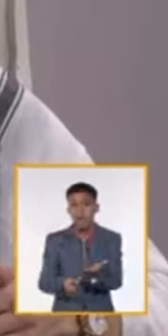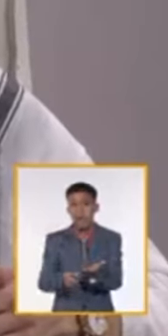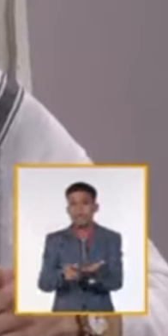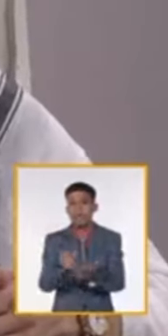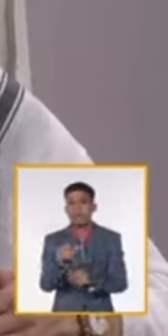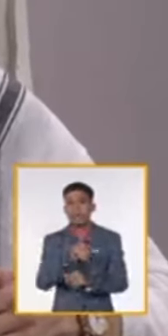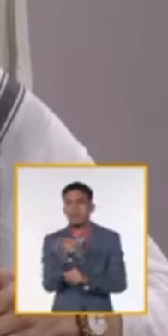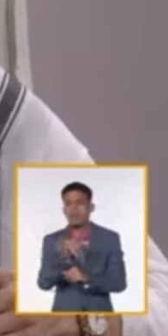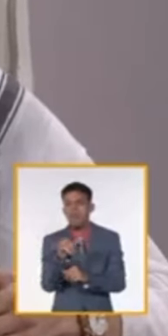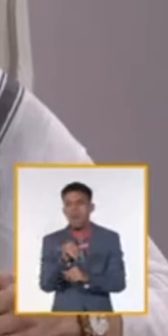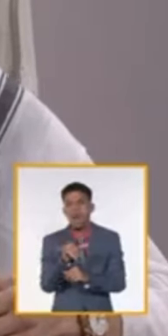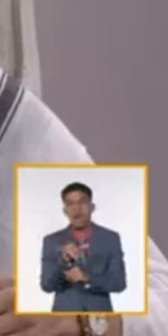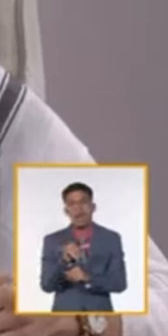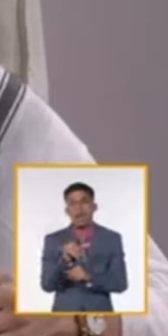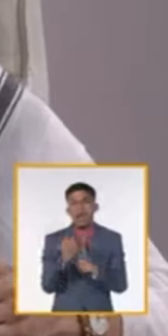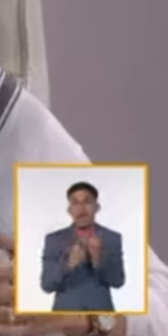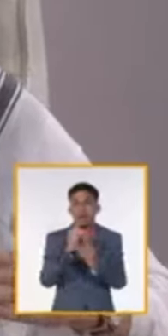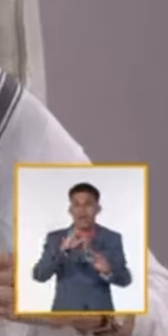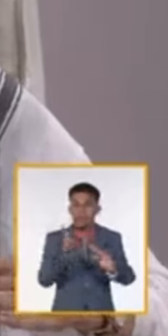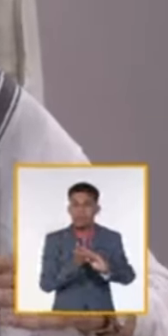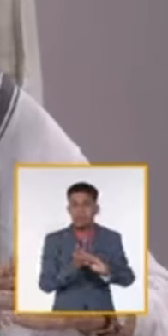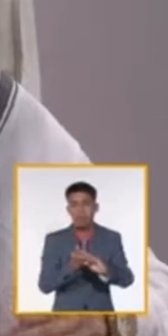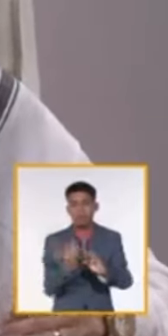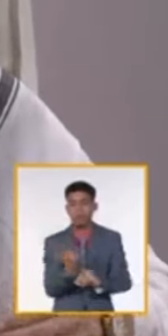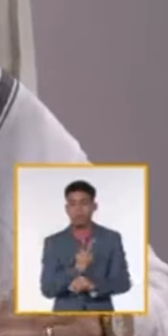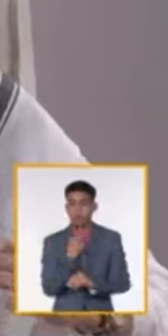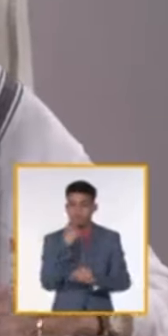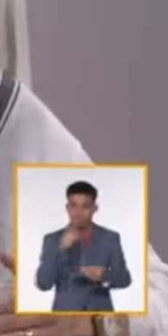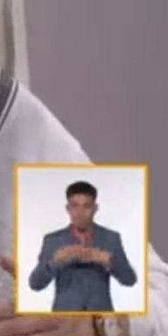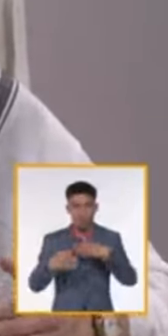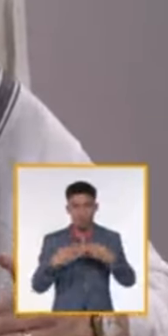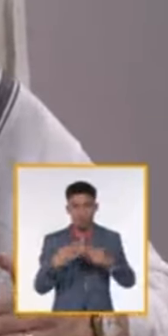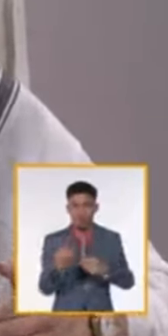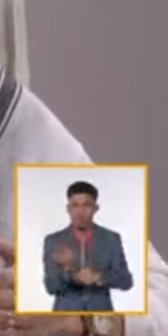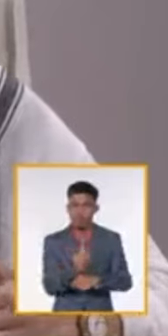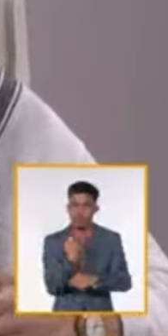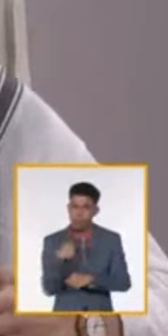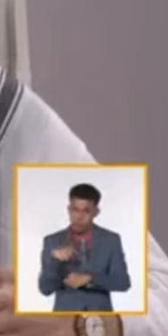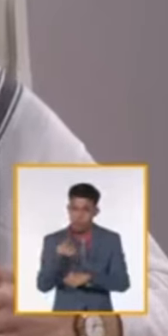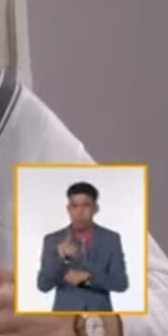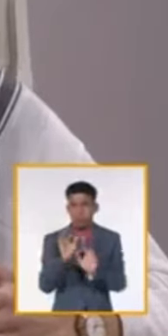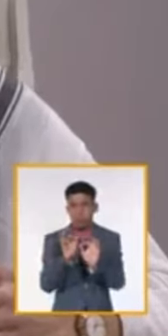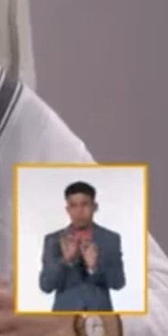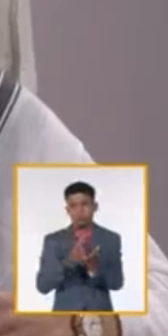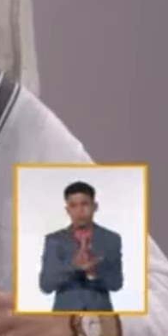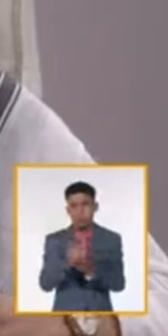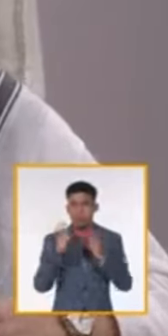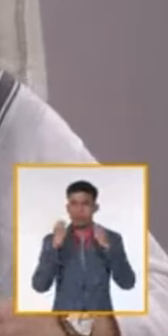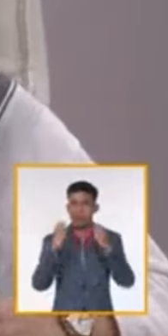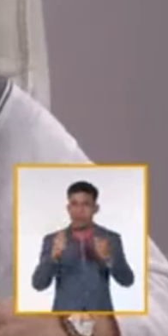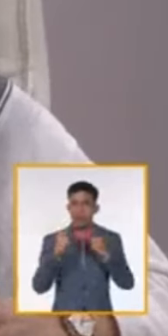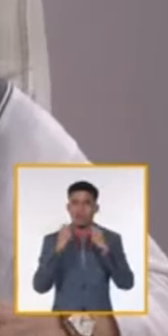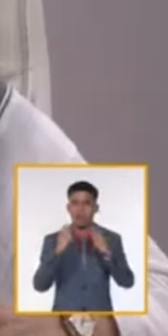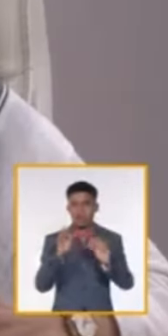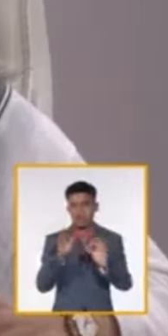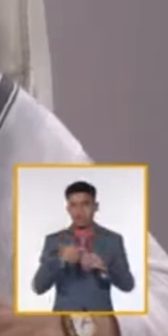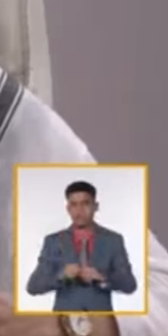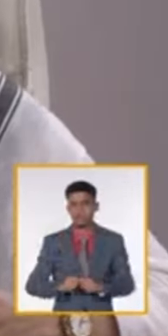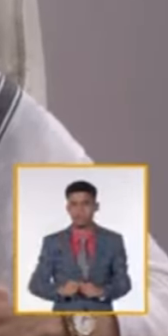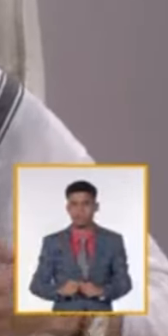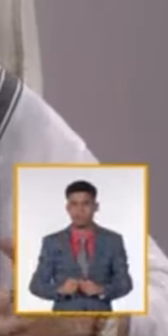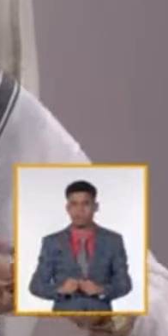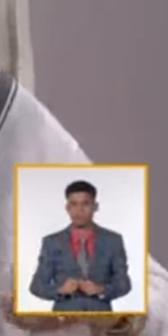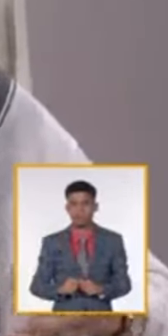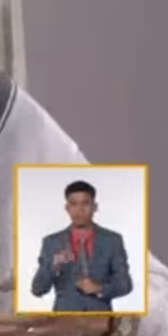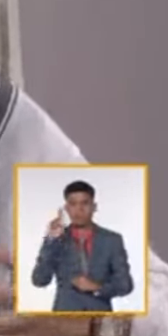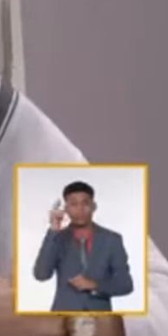y él no ha hecho nada, incluyendo la masacre con armas norteamericanas, que un niño